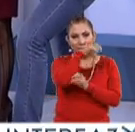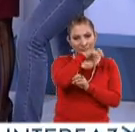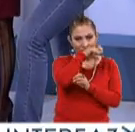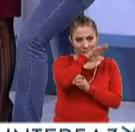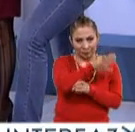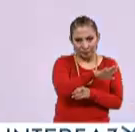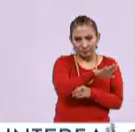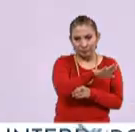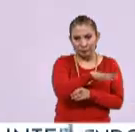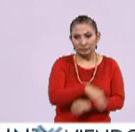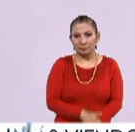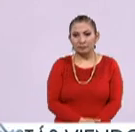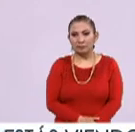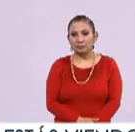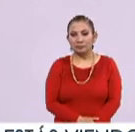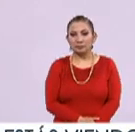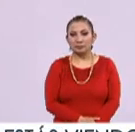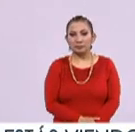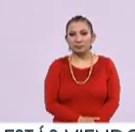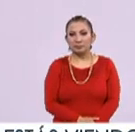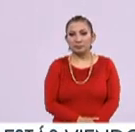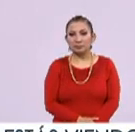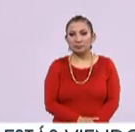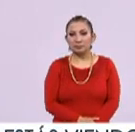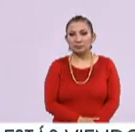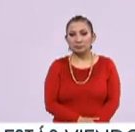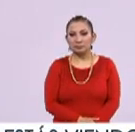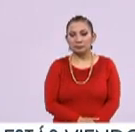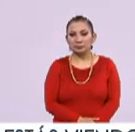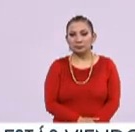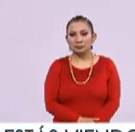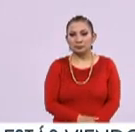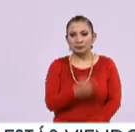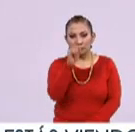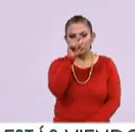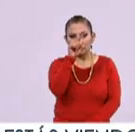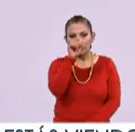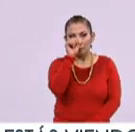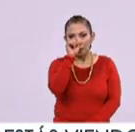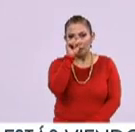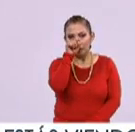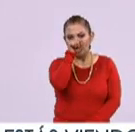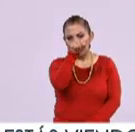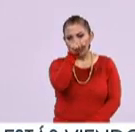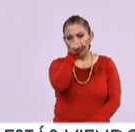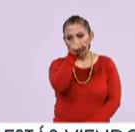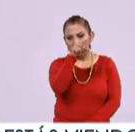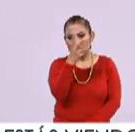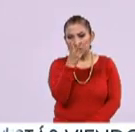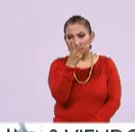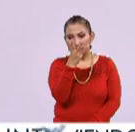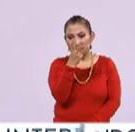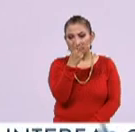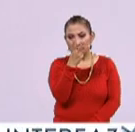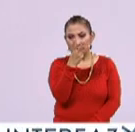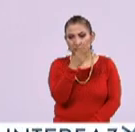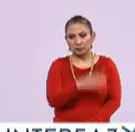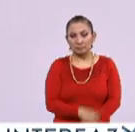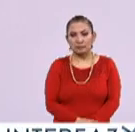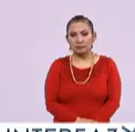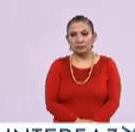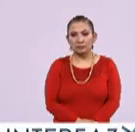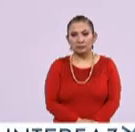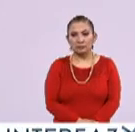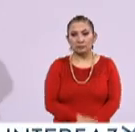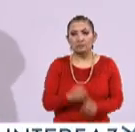maya sería una vez 20, pase 20, y un 3.